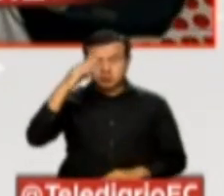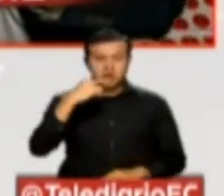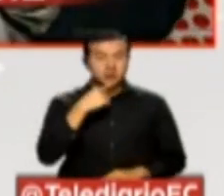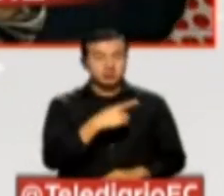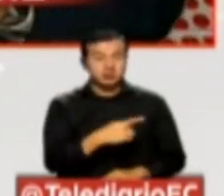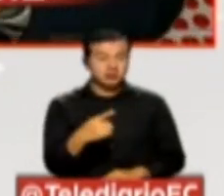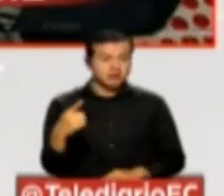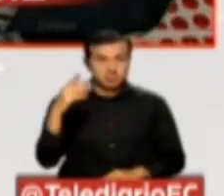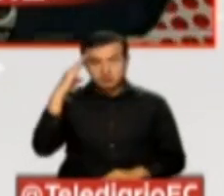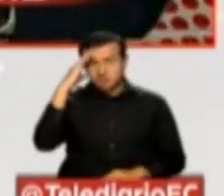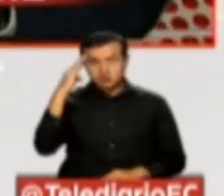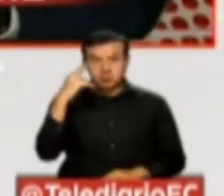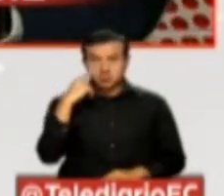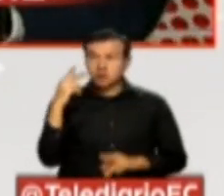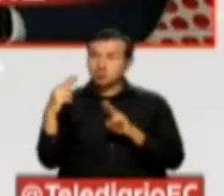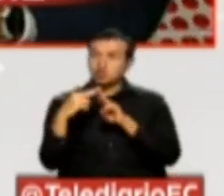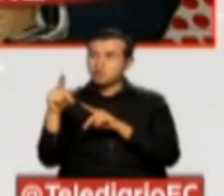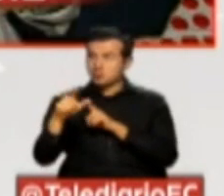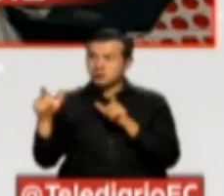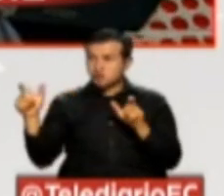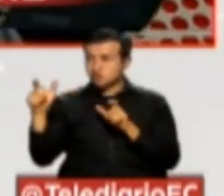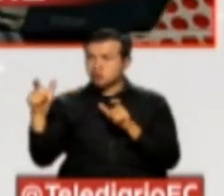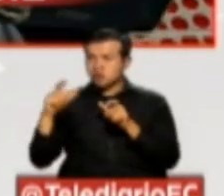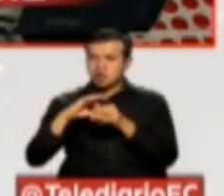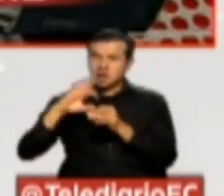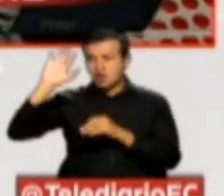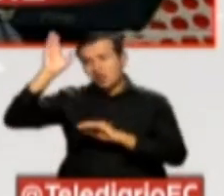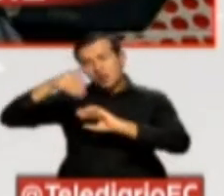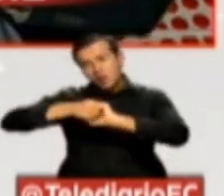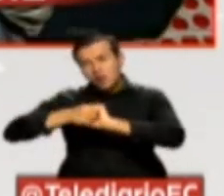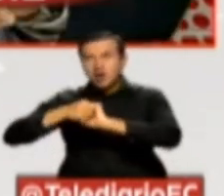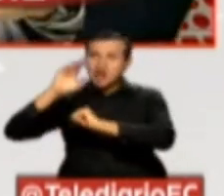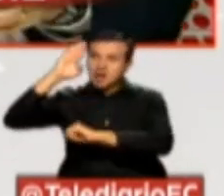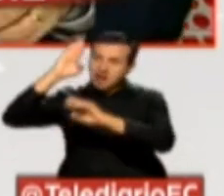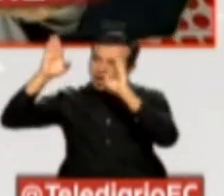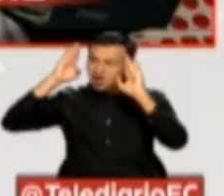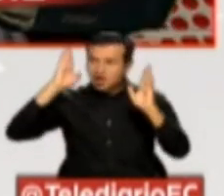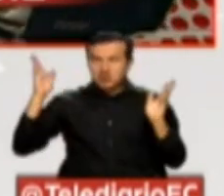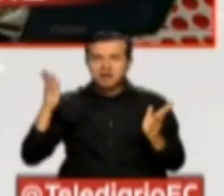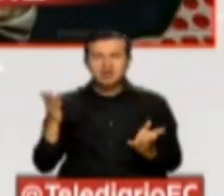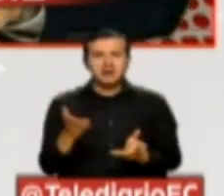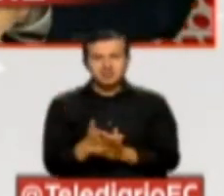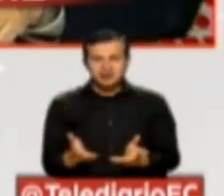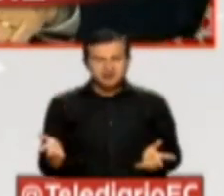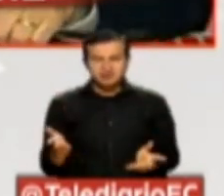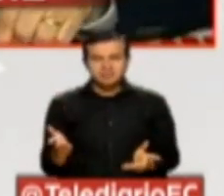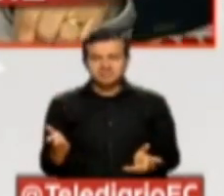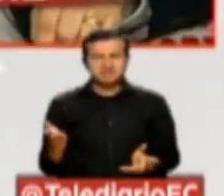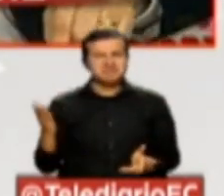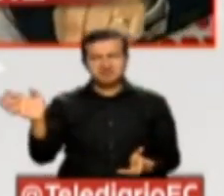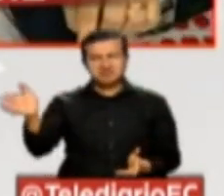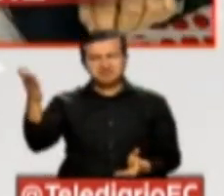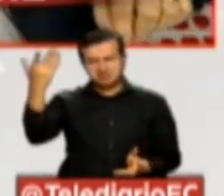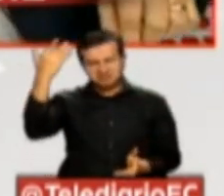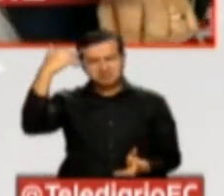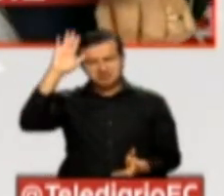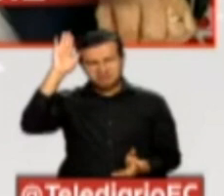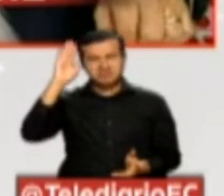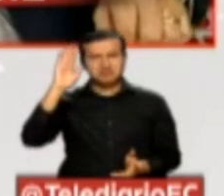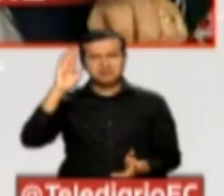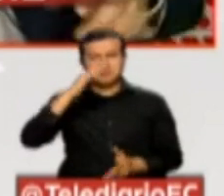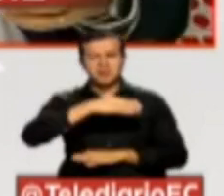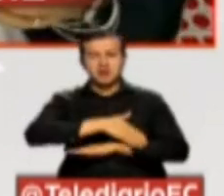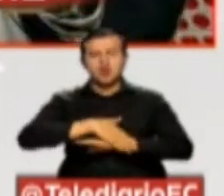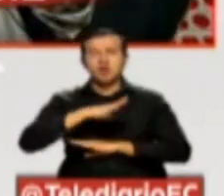al parecer, era conocido de los victimarios, se saludan, se chocan las manos y permiten que ellos se trasladen por sus propios medios hacia el Albán